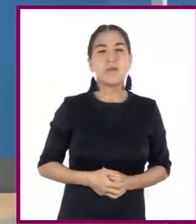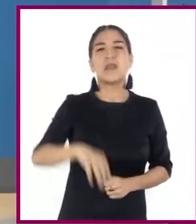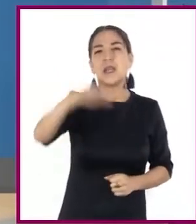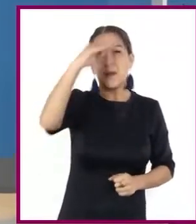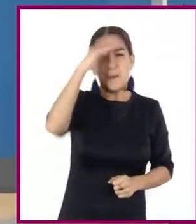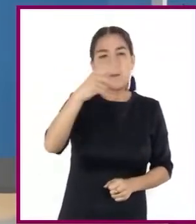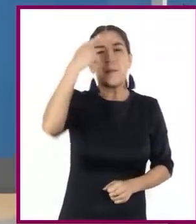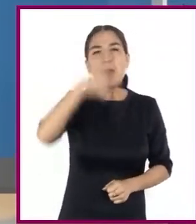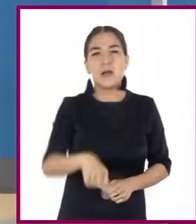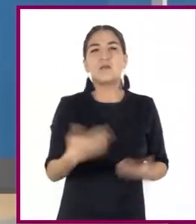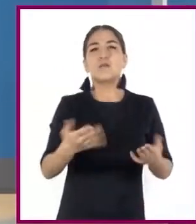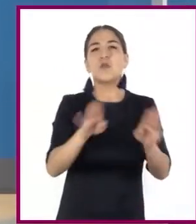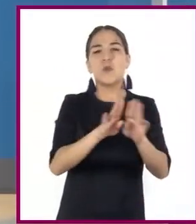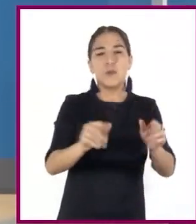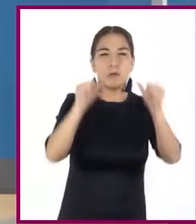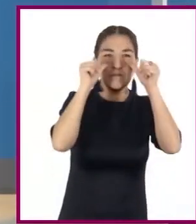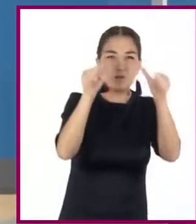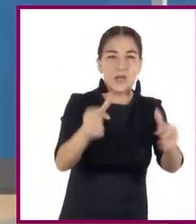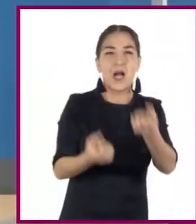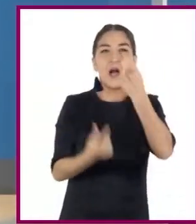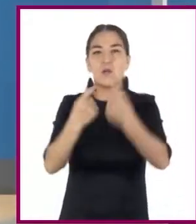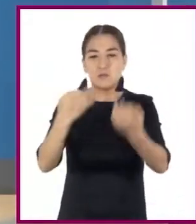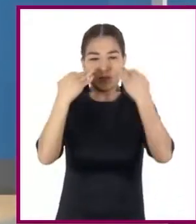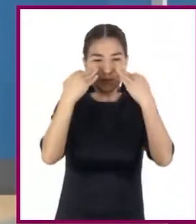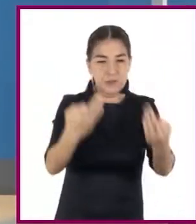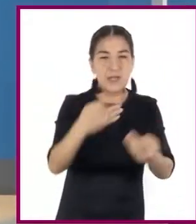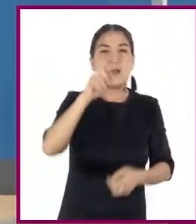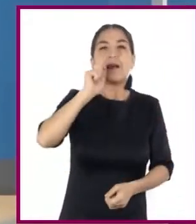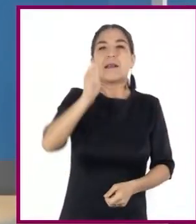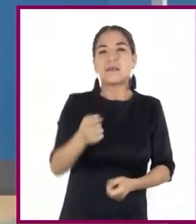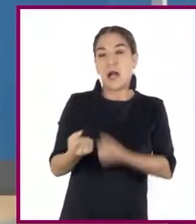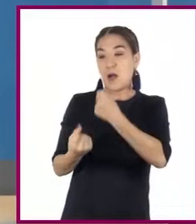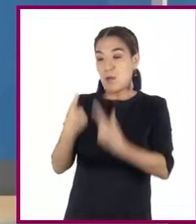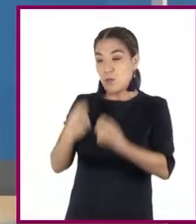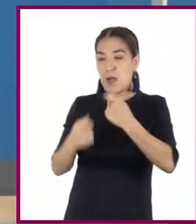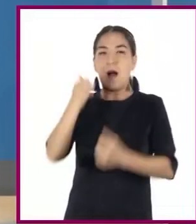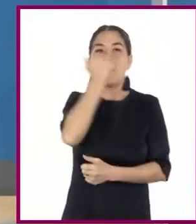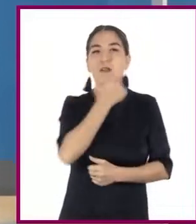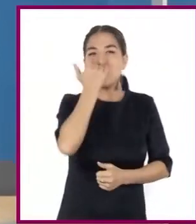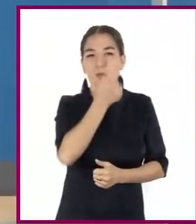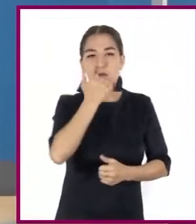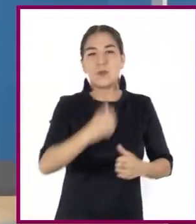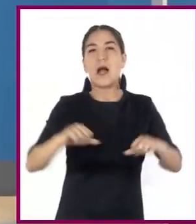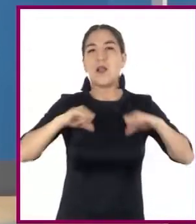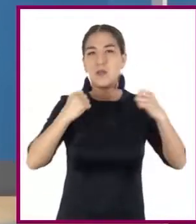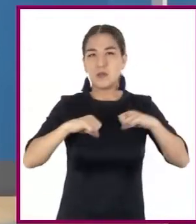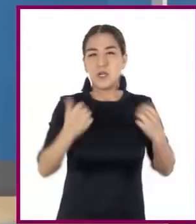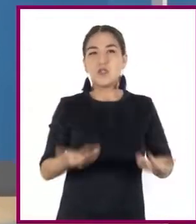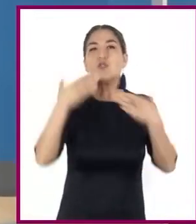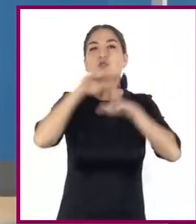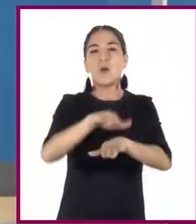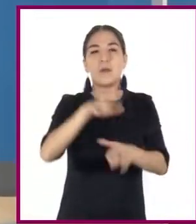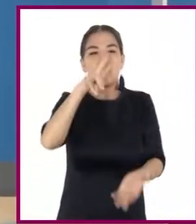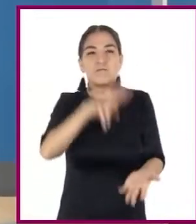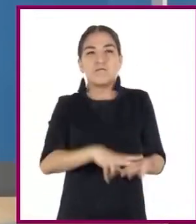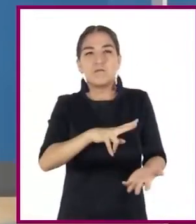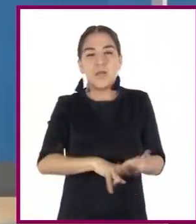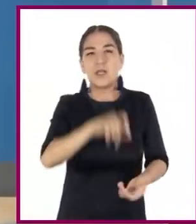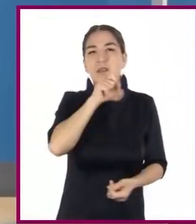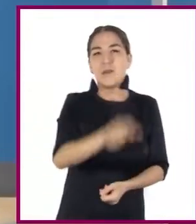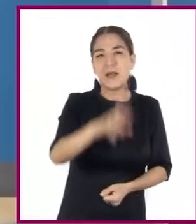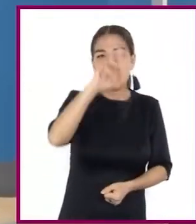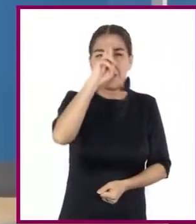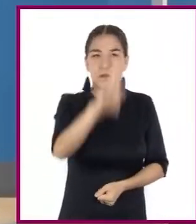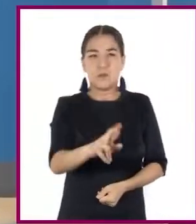Reflexionaremos sobre algunos testimonios que nos comparten algunas y algunos adolescentes sobre la valoración y el